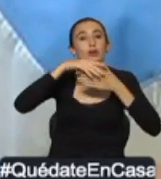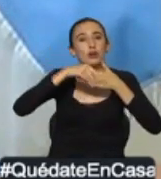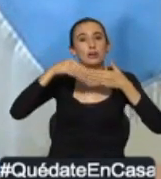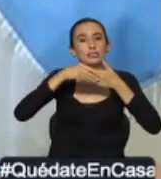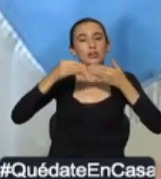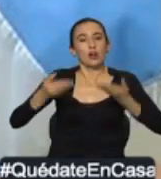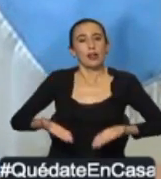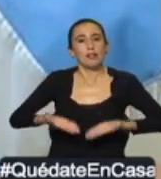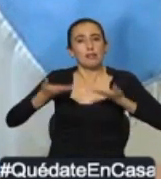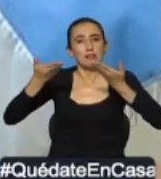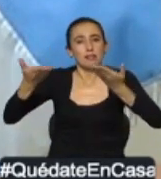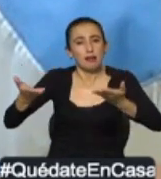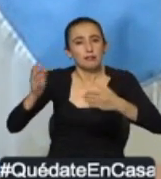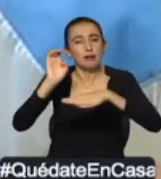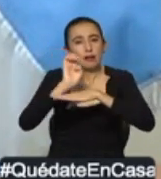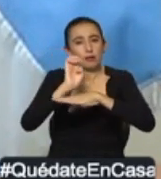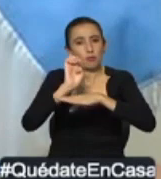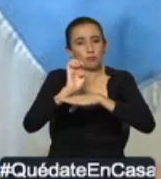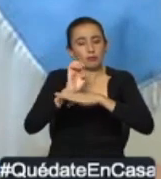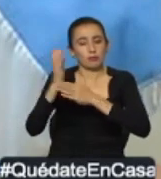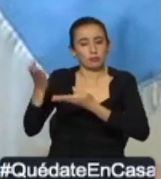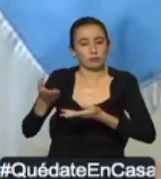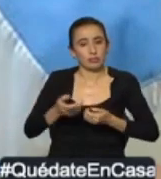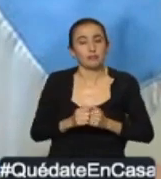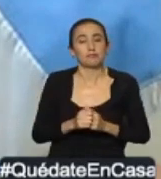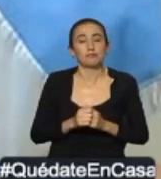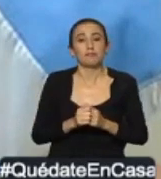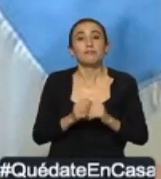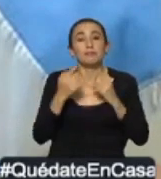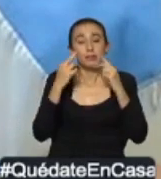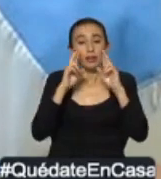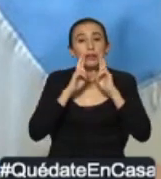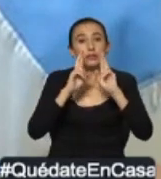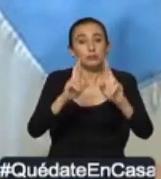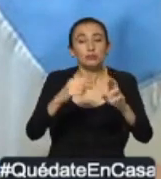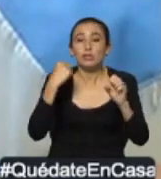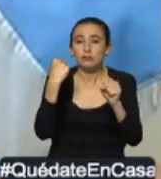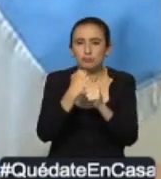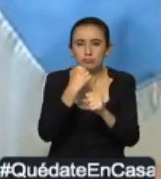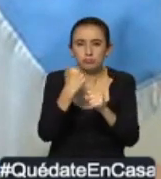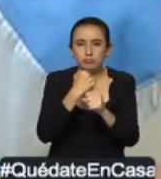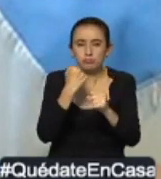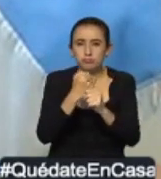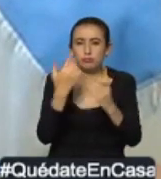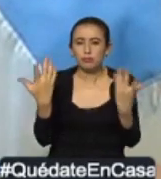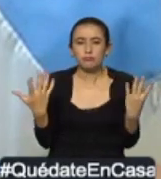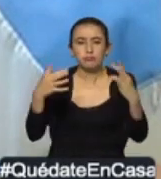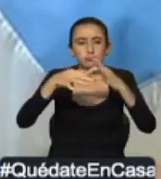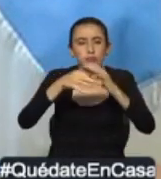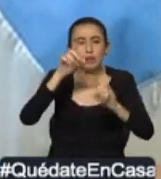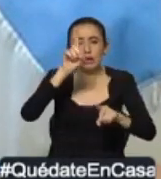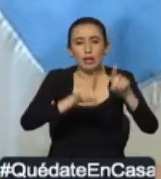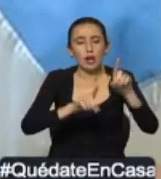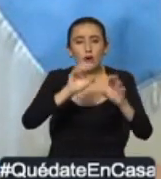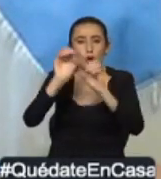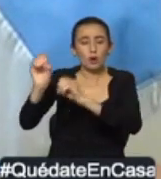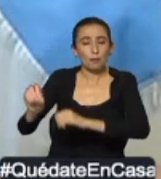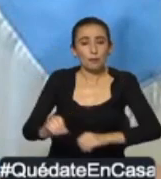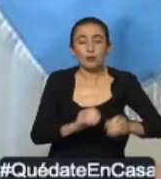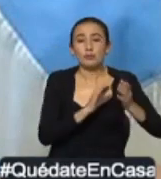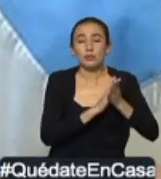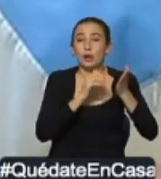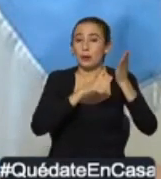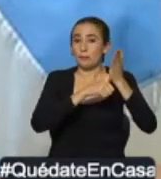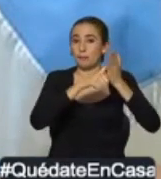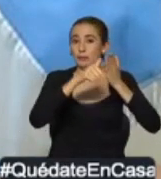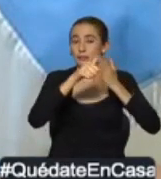de la emergencia sanitaria esta operación es el resultado de un esfuerzo multilateral que ha estado libre liderado por el ministerio de